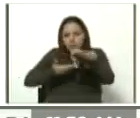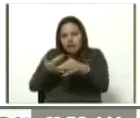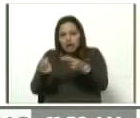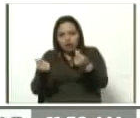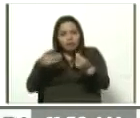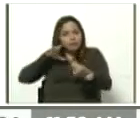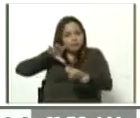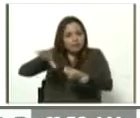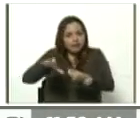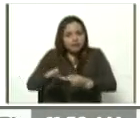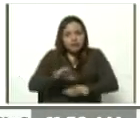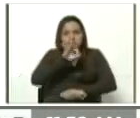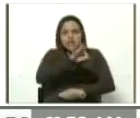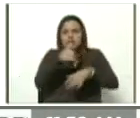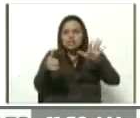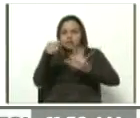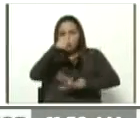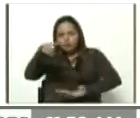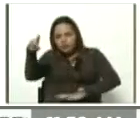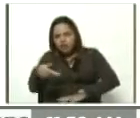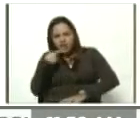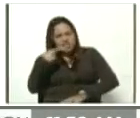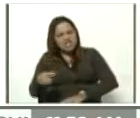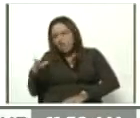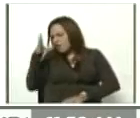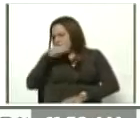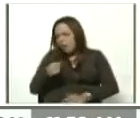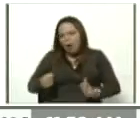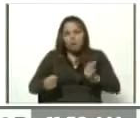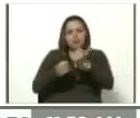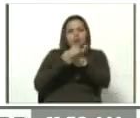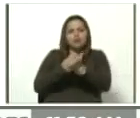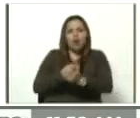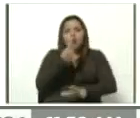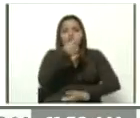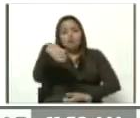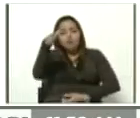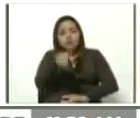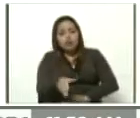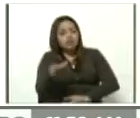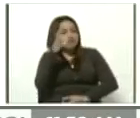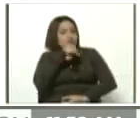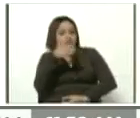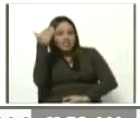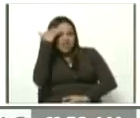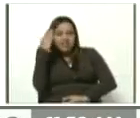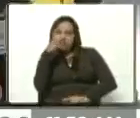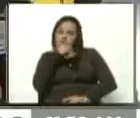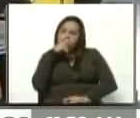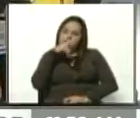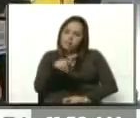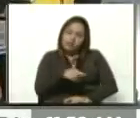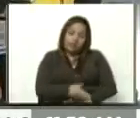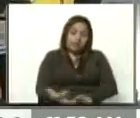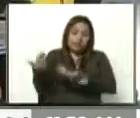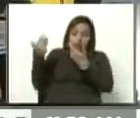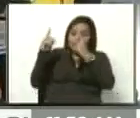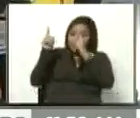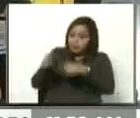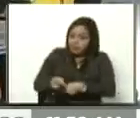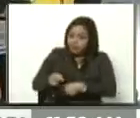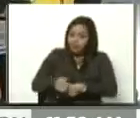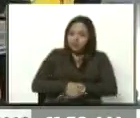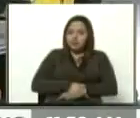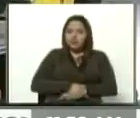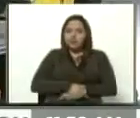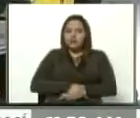del país. Un 36% no confía y un 1% no sabe, no contesta. Esto también es una lectura y tiene que